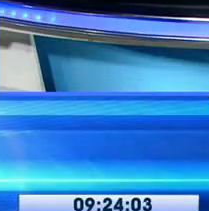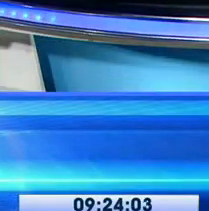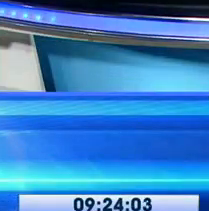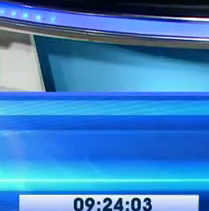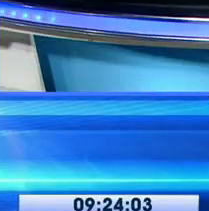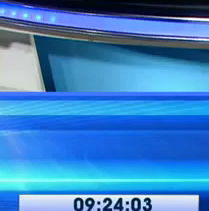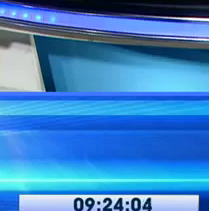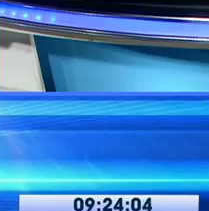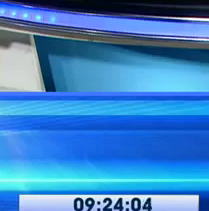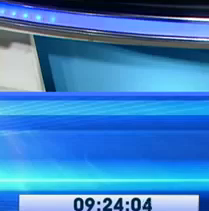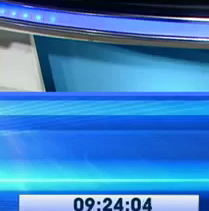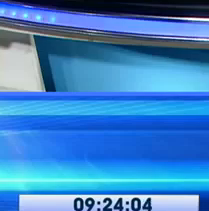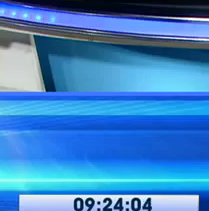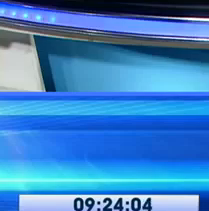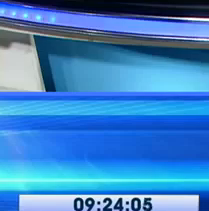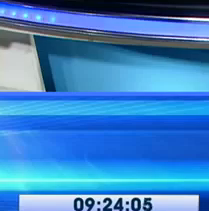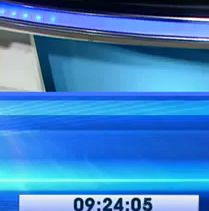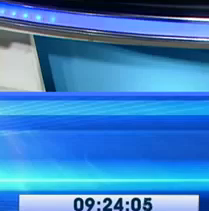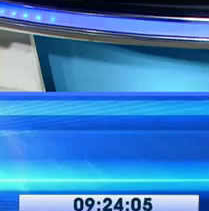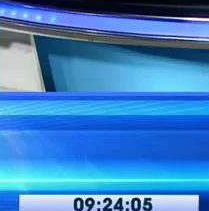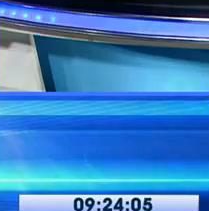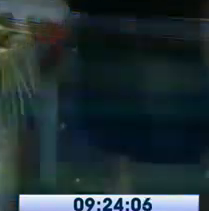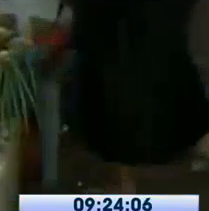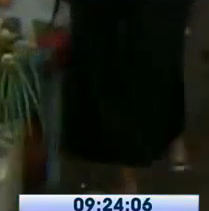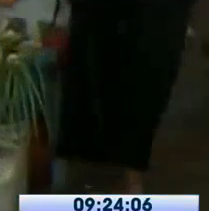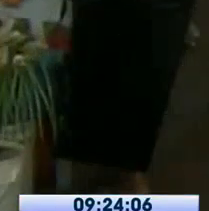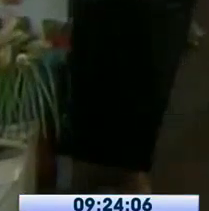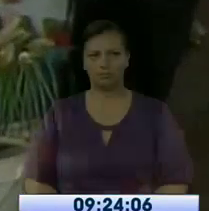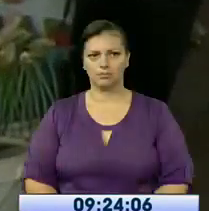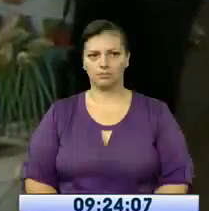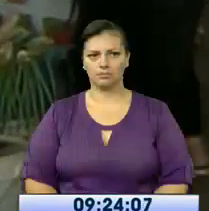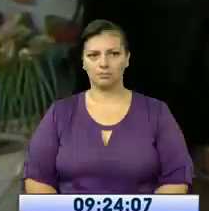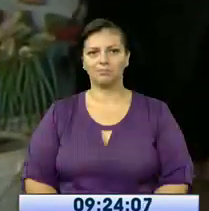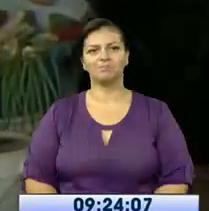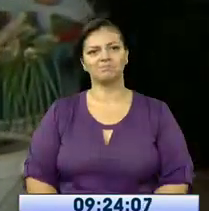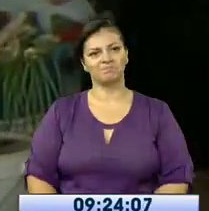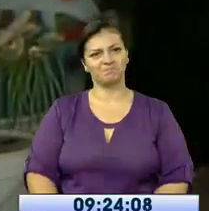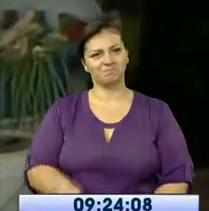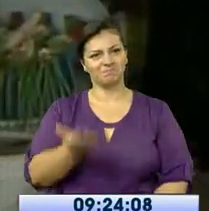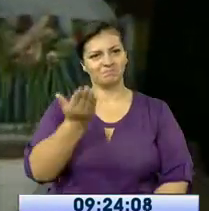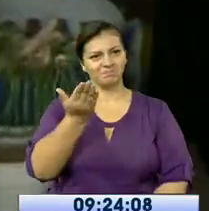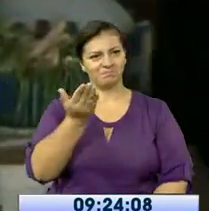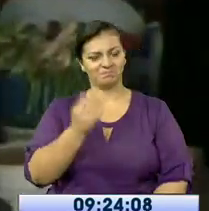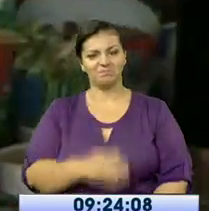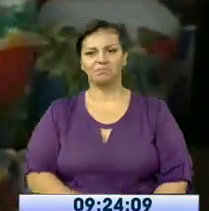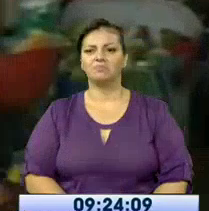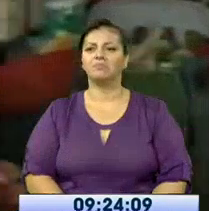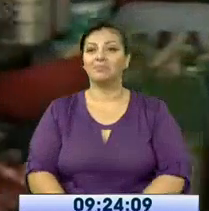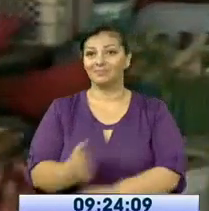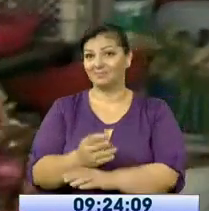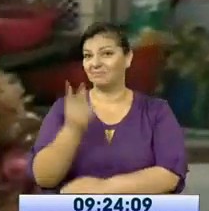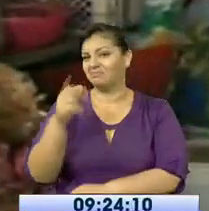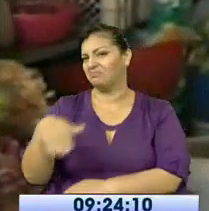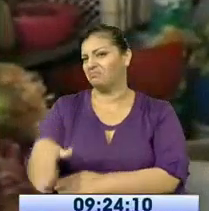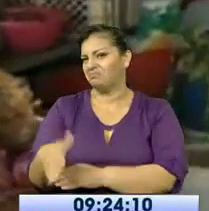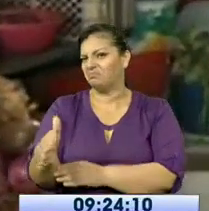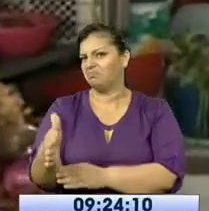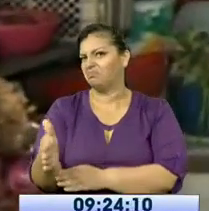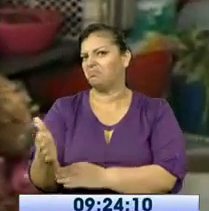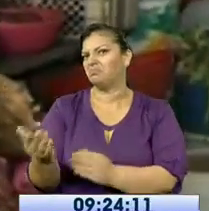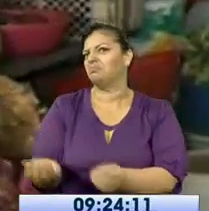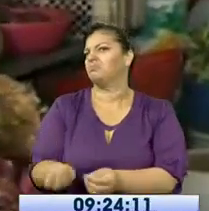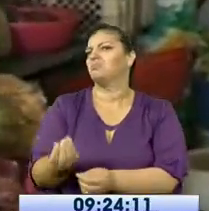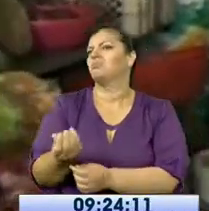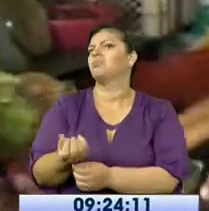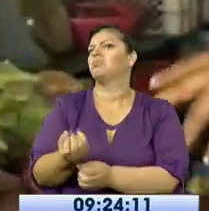acá en el área de los granos ya el complemento para la fanesca ya presentamos los pescados el pescado Salado la libra de bacalao está a